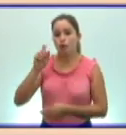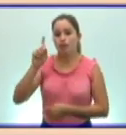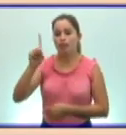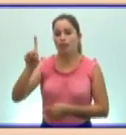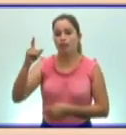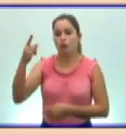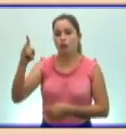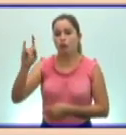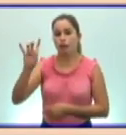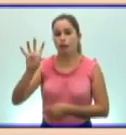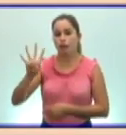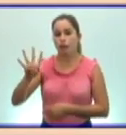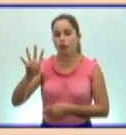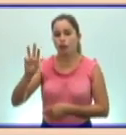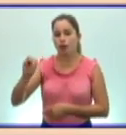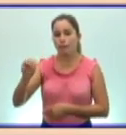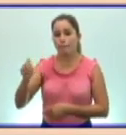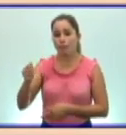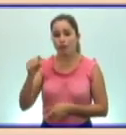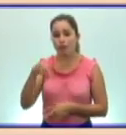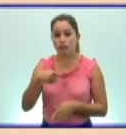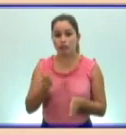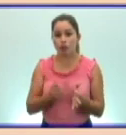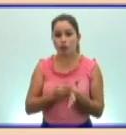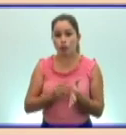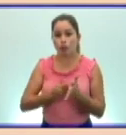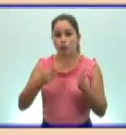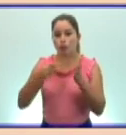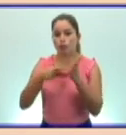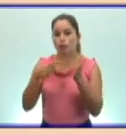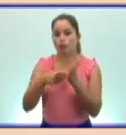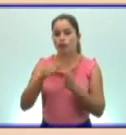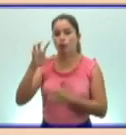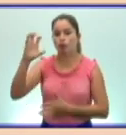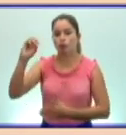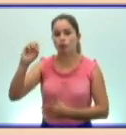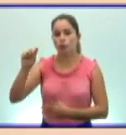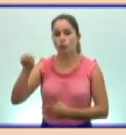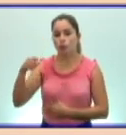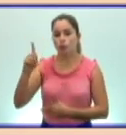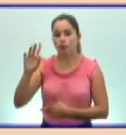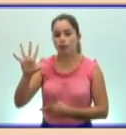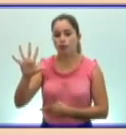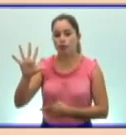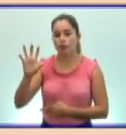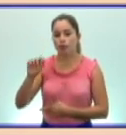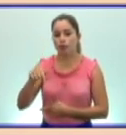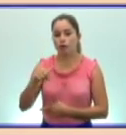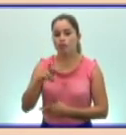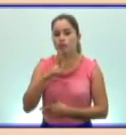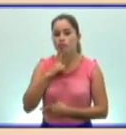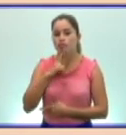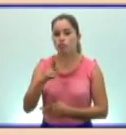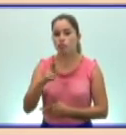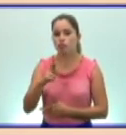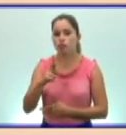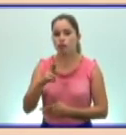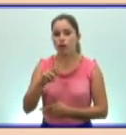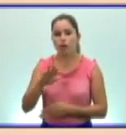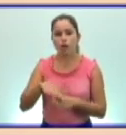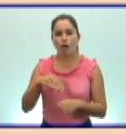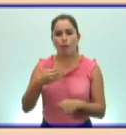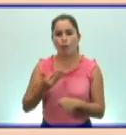molar del soluto, multiplicado por 0,5, pues esto me daría como resultado, después de